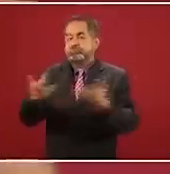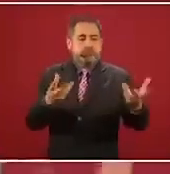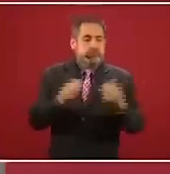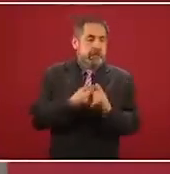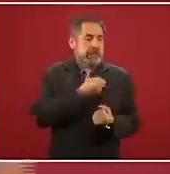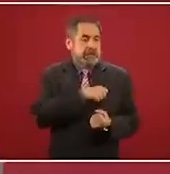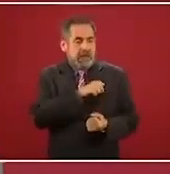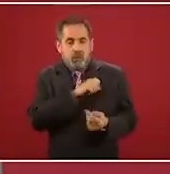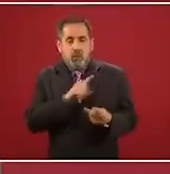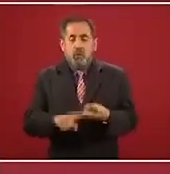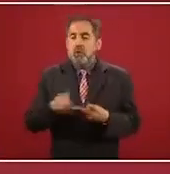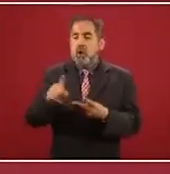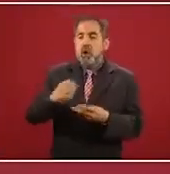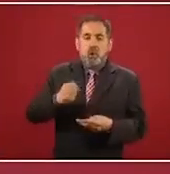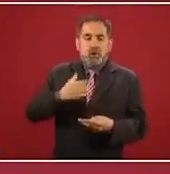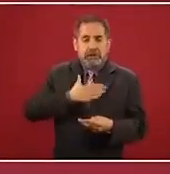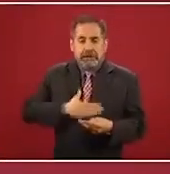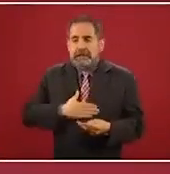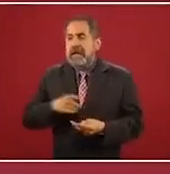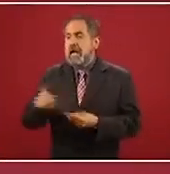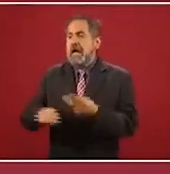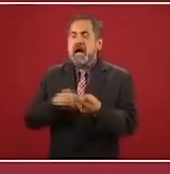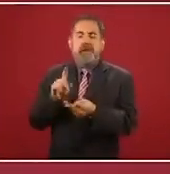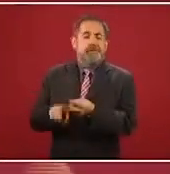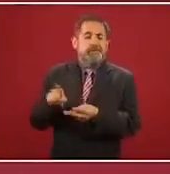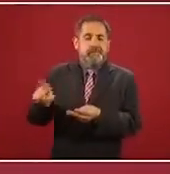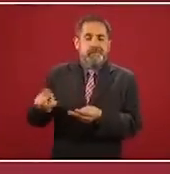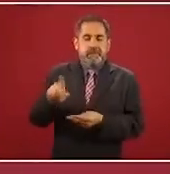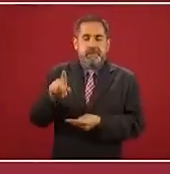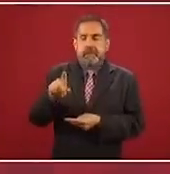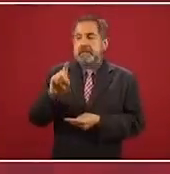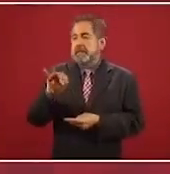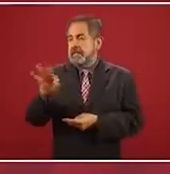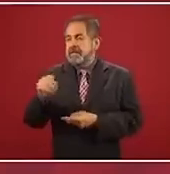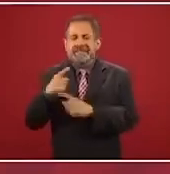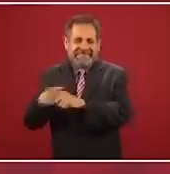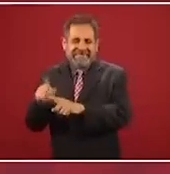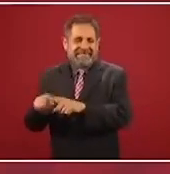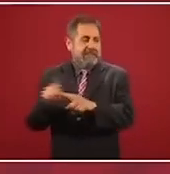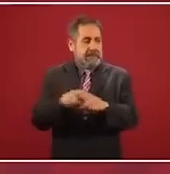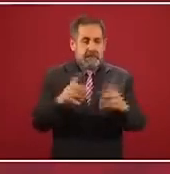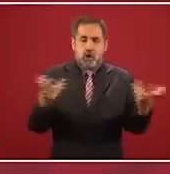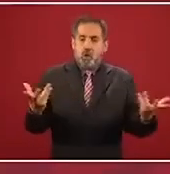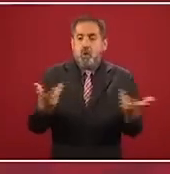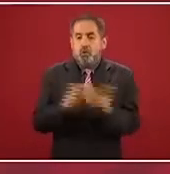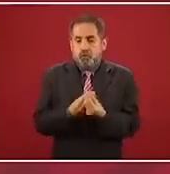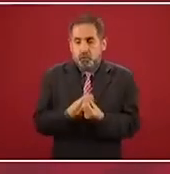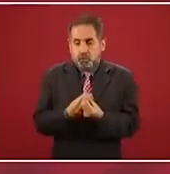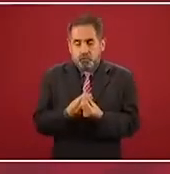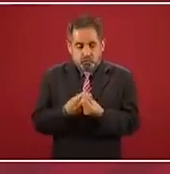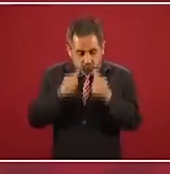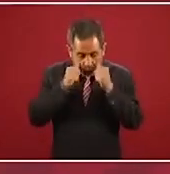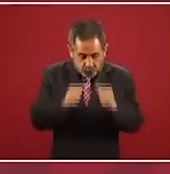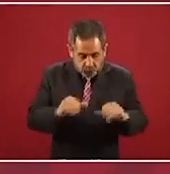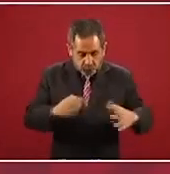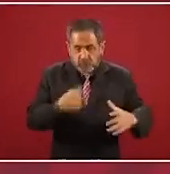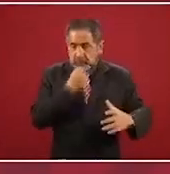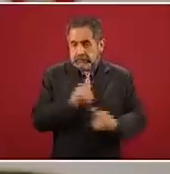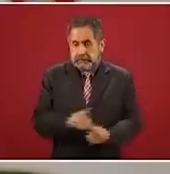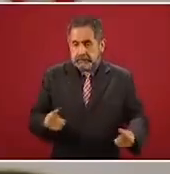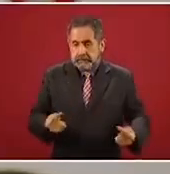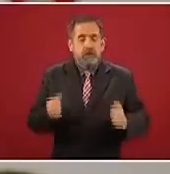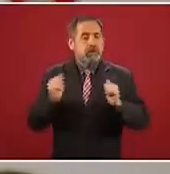salud, procuración e impartición de justicia, desarrollo social y otros. Y estamos trabajando para que